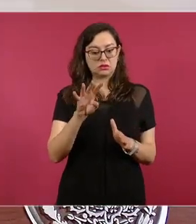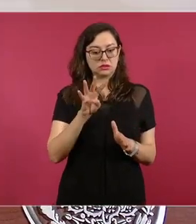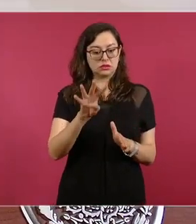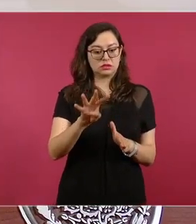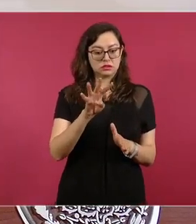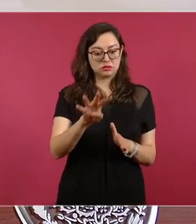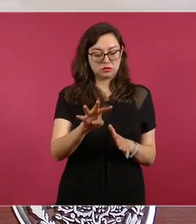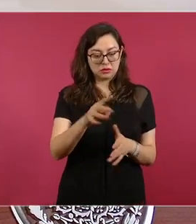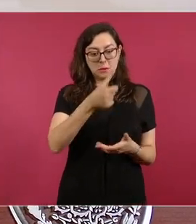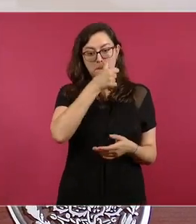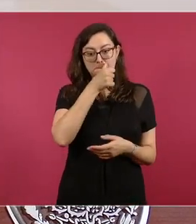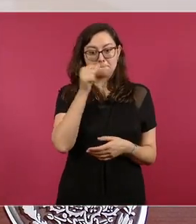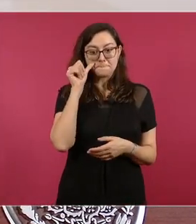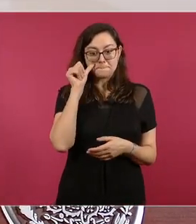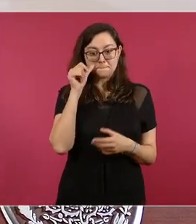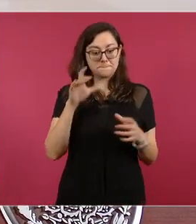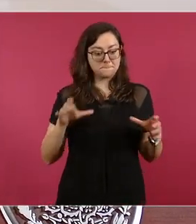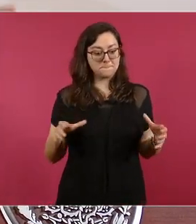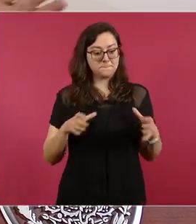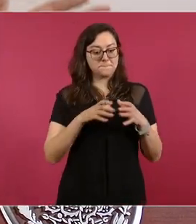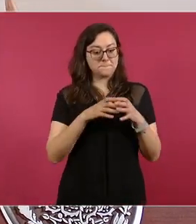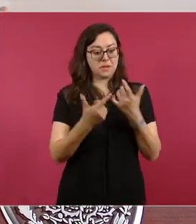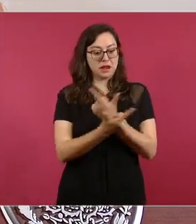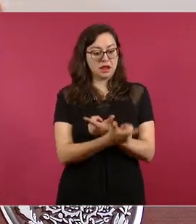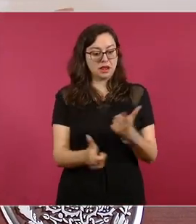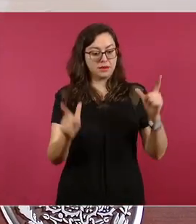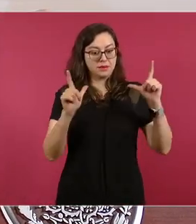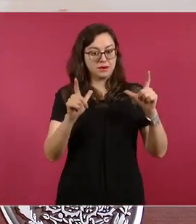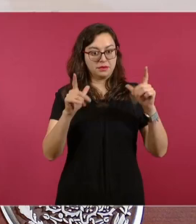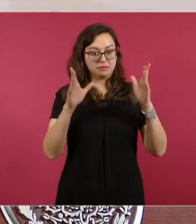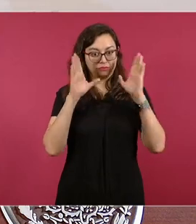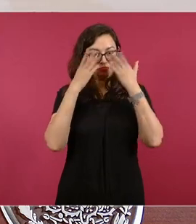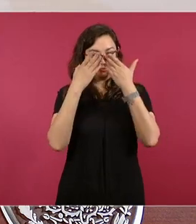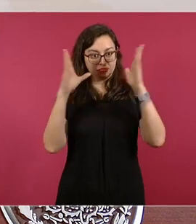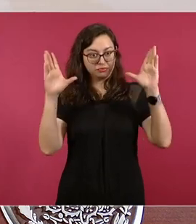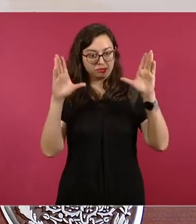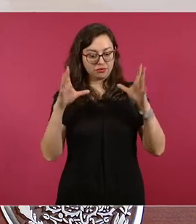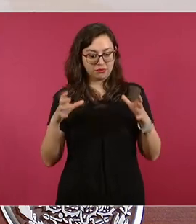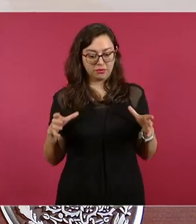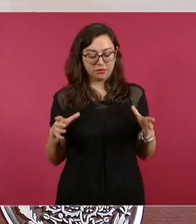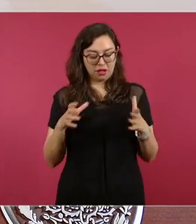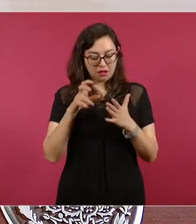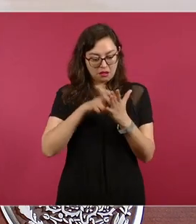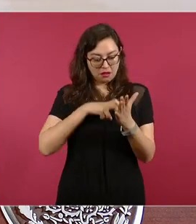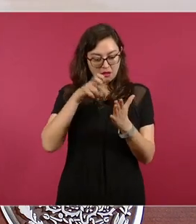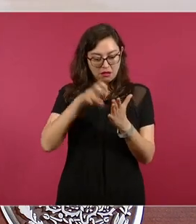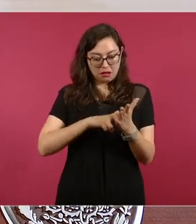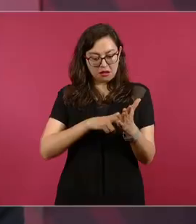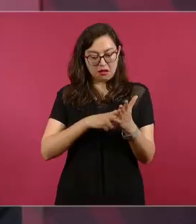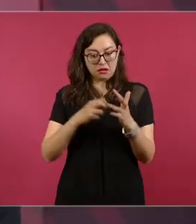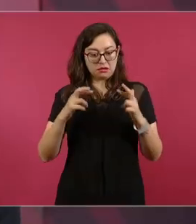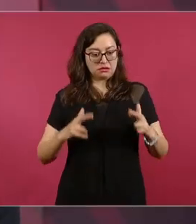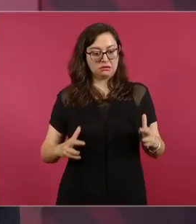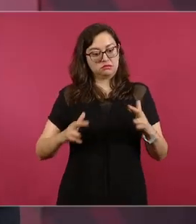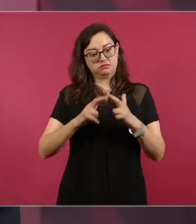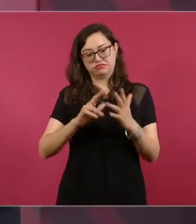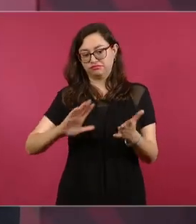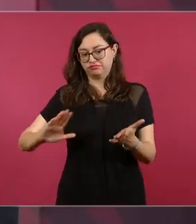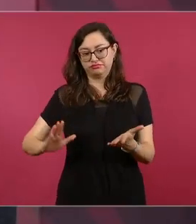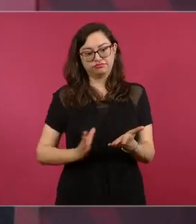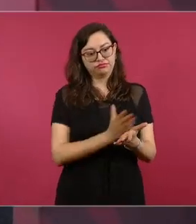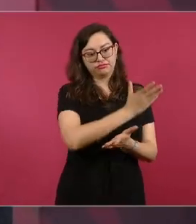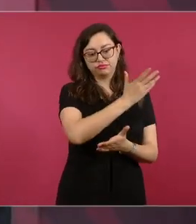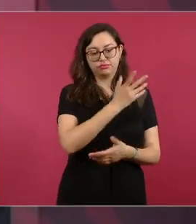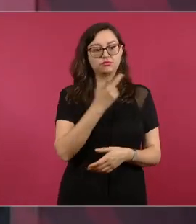Juárez y los liberales para separar el poder clerical del poder